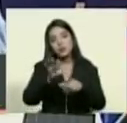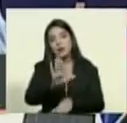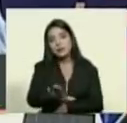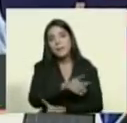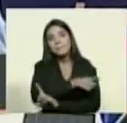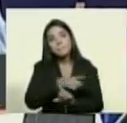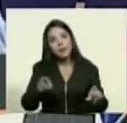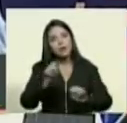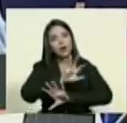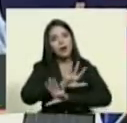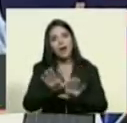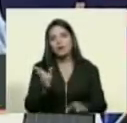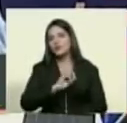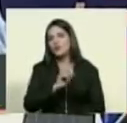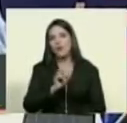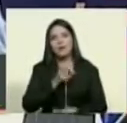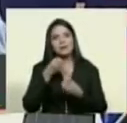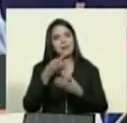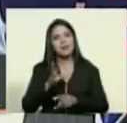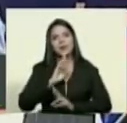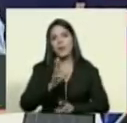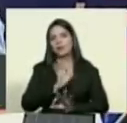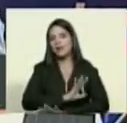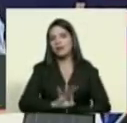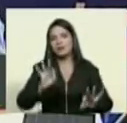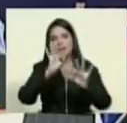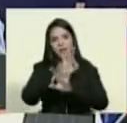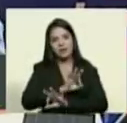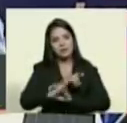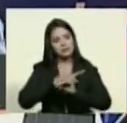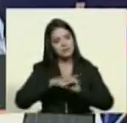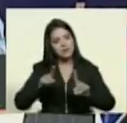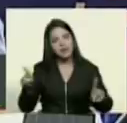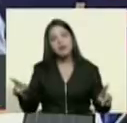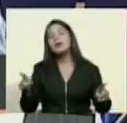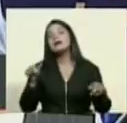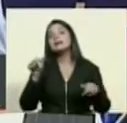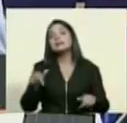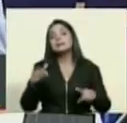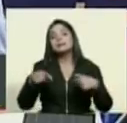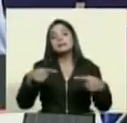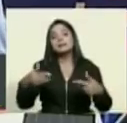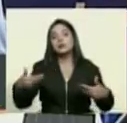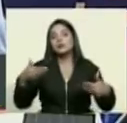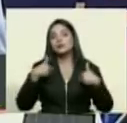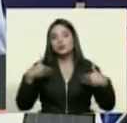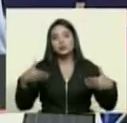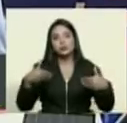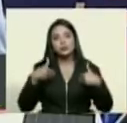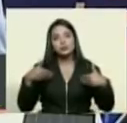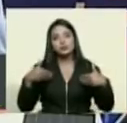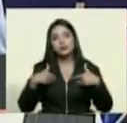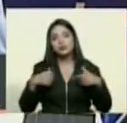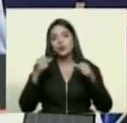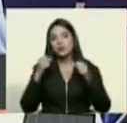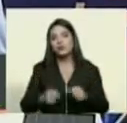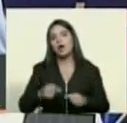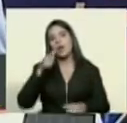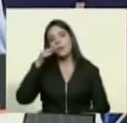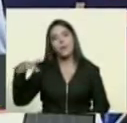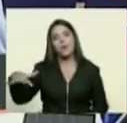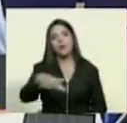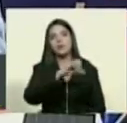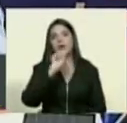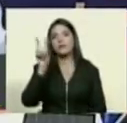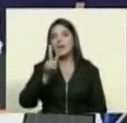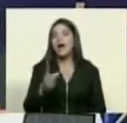Pero evidentemente no les está dando ningún resultado. Muy por el contrario. Están generando un sufrimiento innecesario al pueblo de